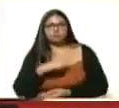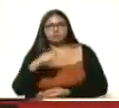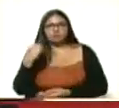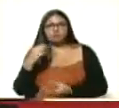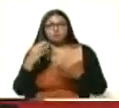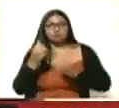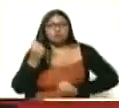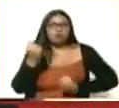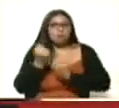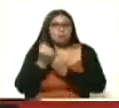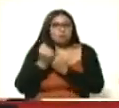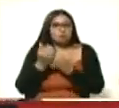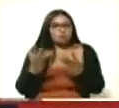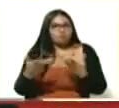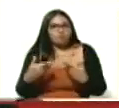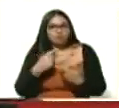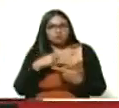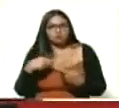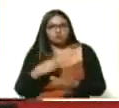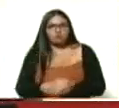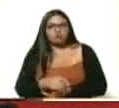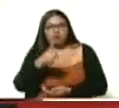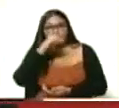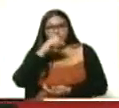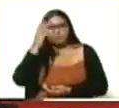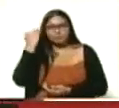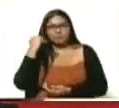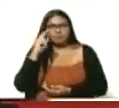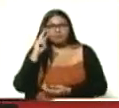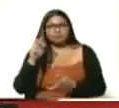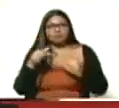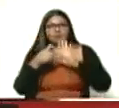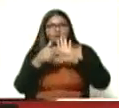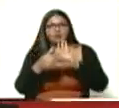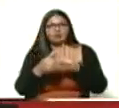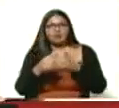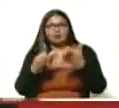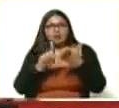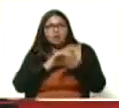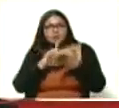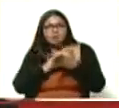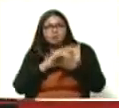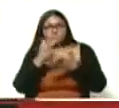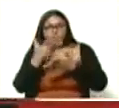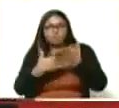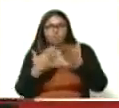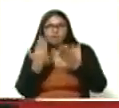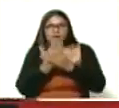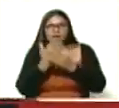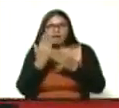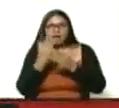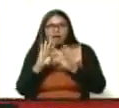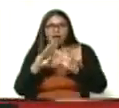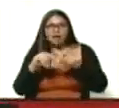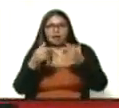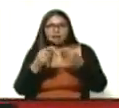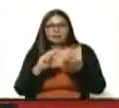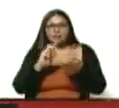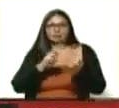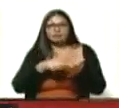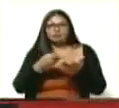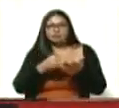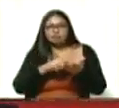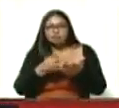muchísimo apoyo. Sabes que el año pasado salió el libro de las cartas de Alex Saab, este libro se ha traducido al inglés, se